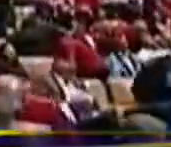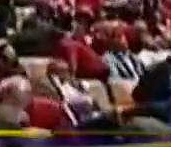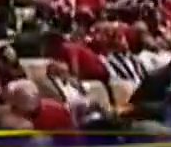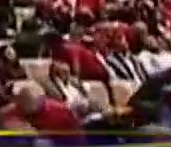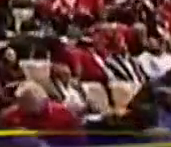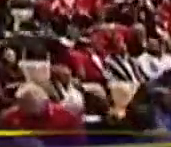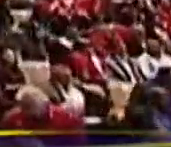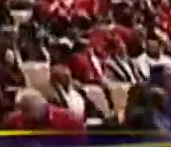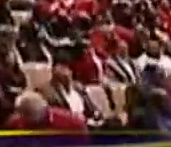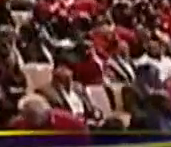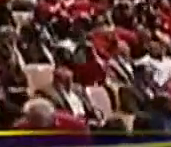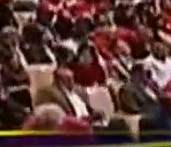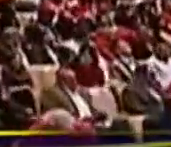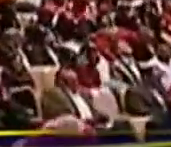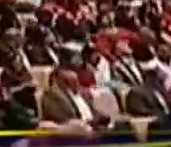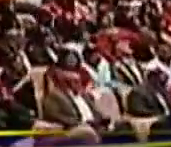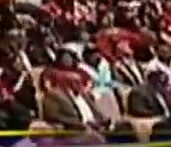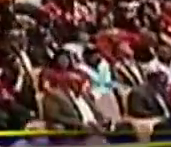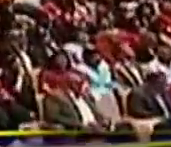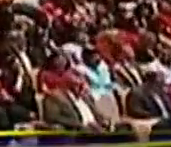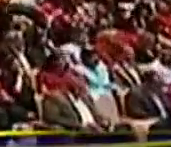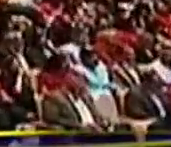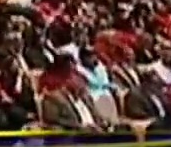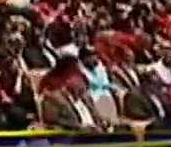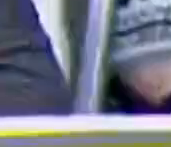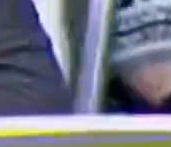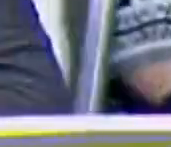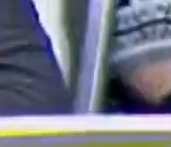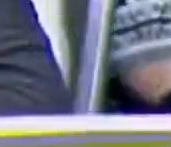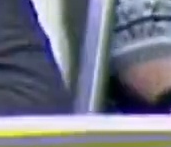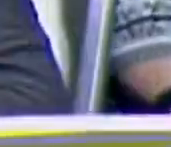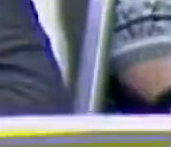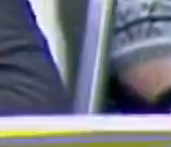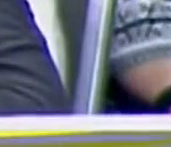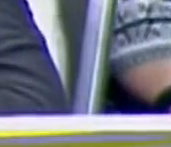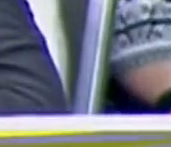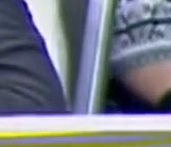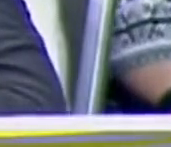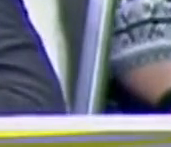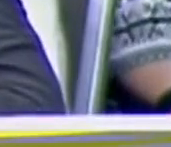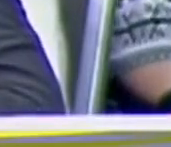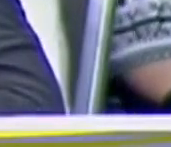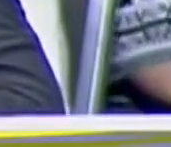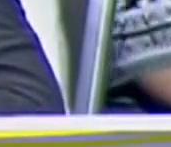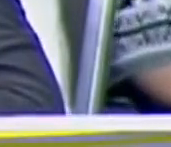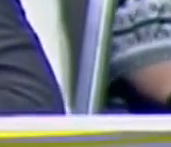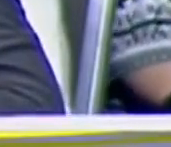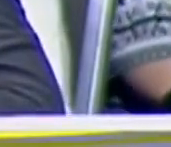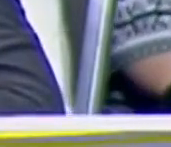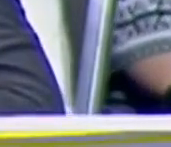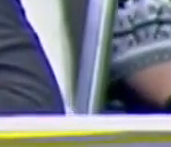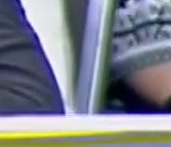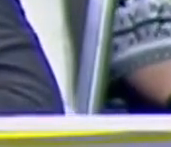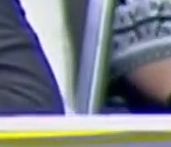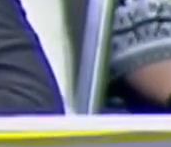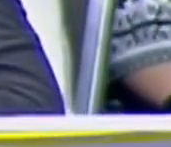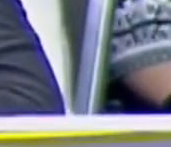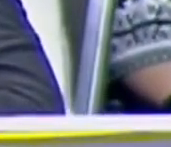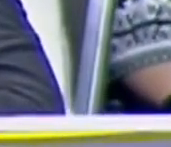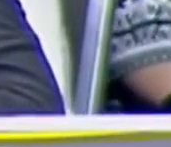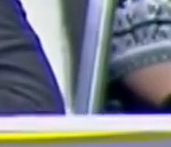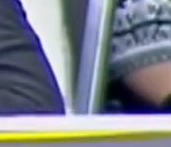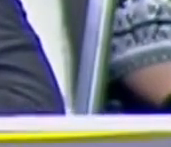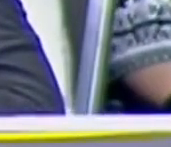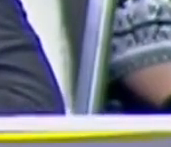And that no sanctions placed on the people of Venezuela will